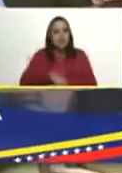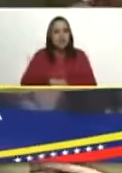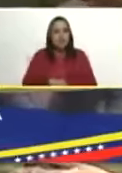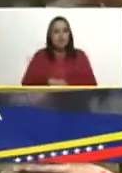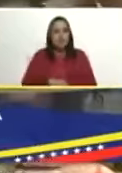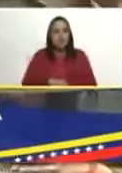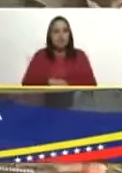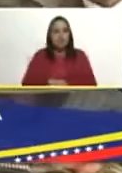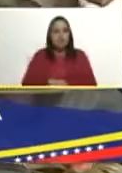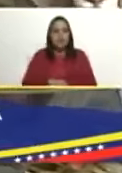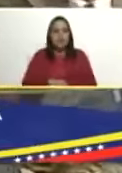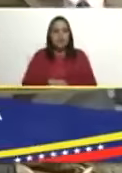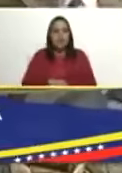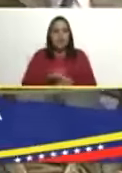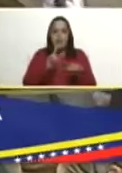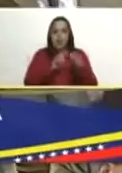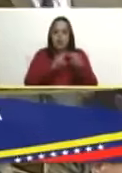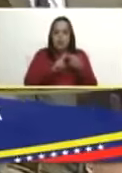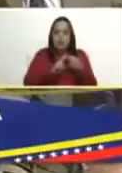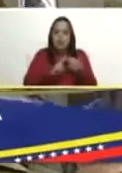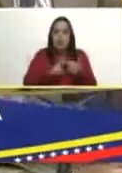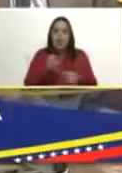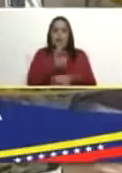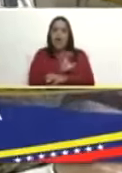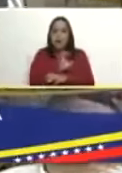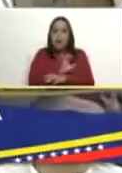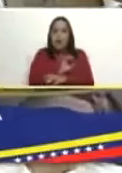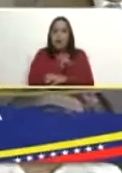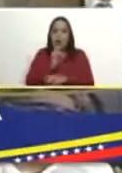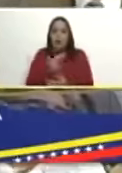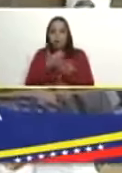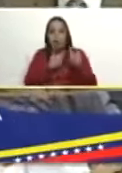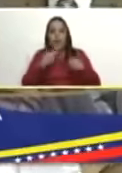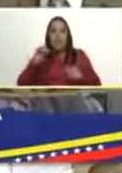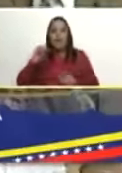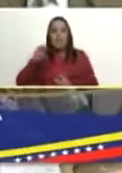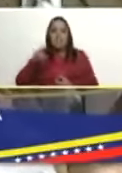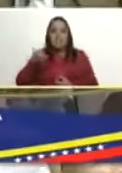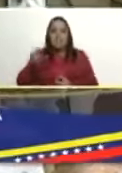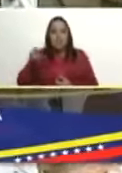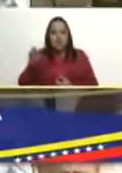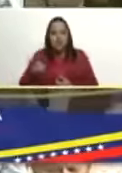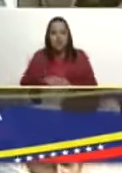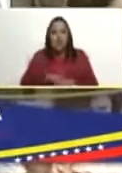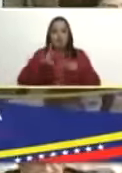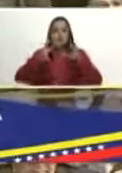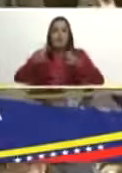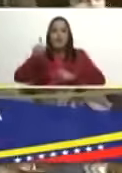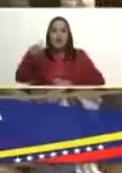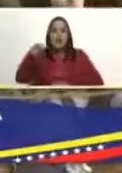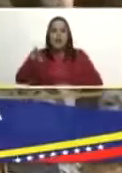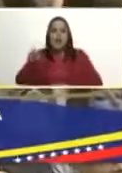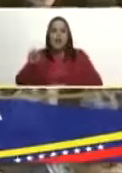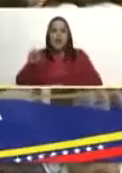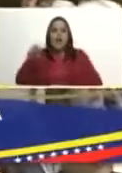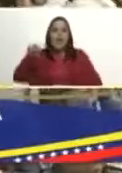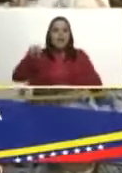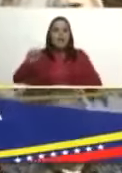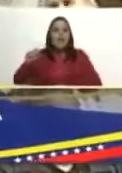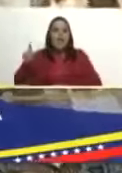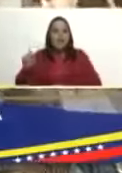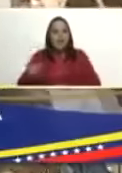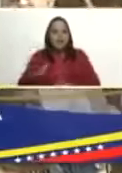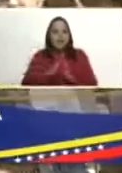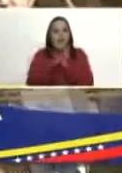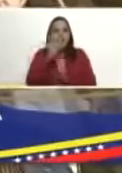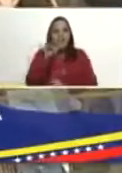le corresponde el departamento de Ecuador, a la Nueva Granada el virreinato de Santa Fe y a